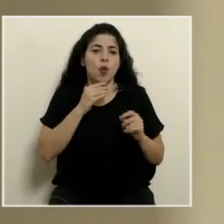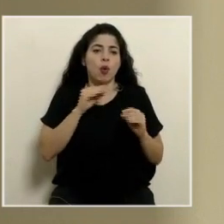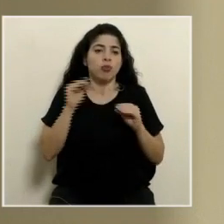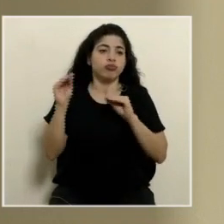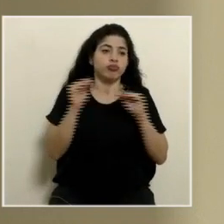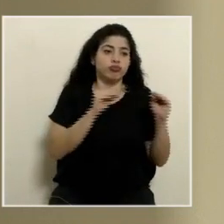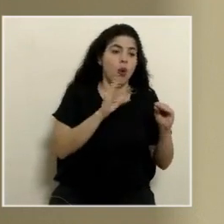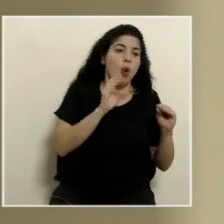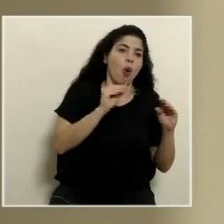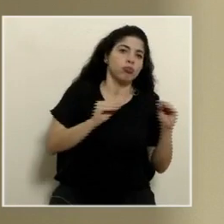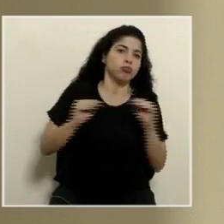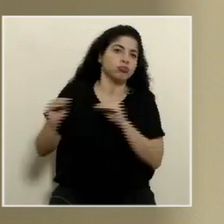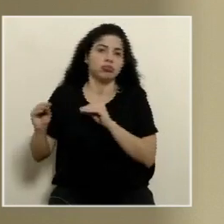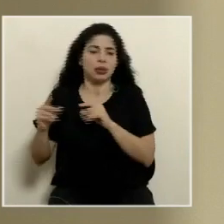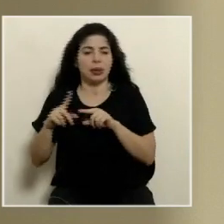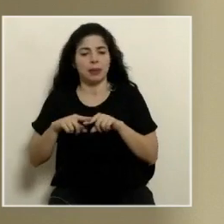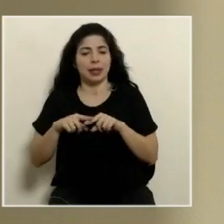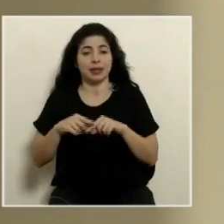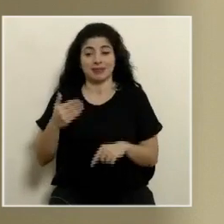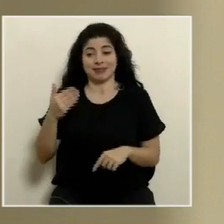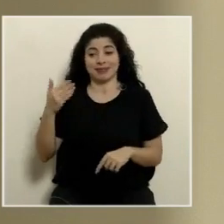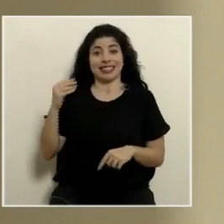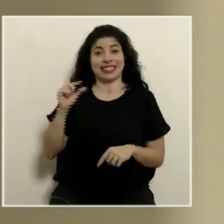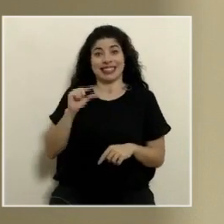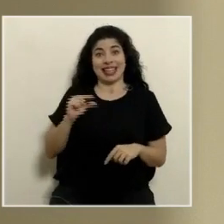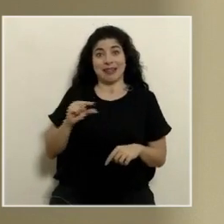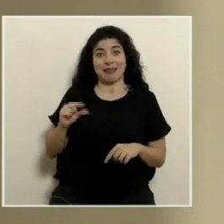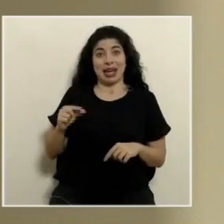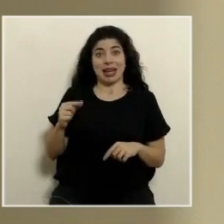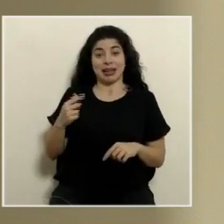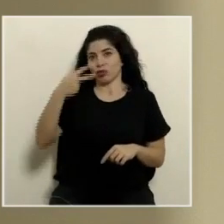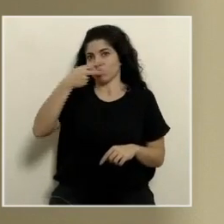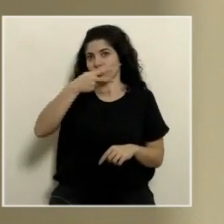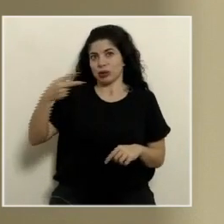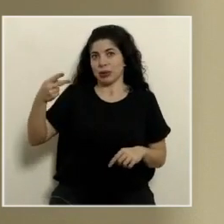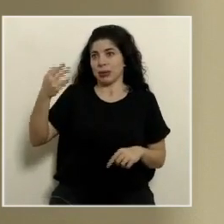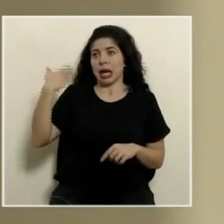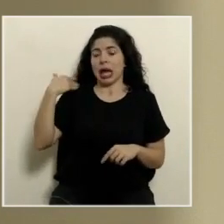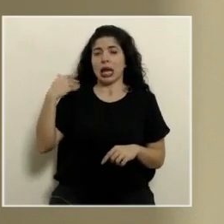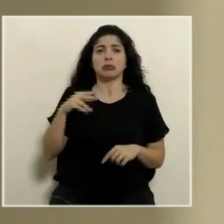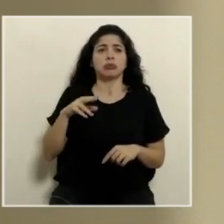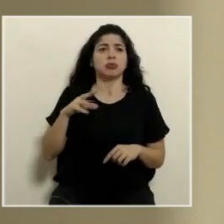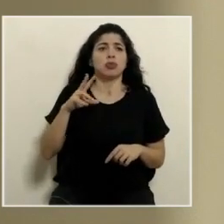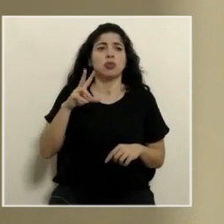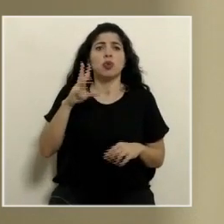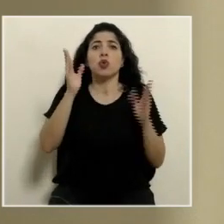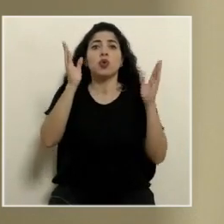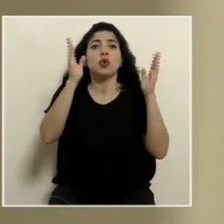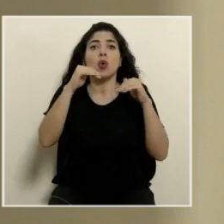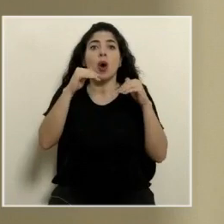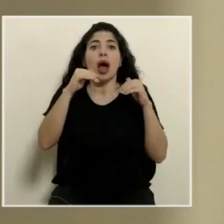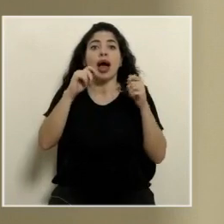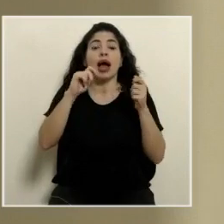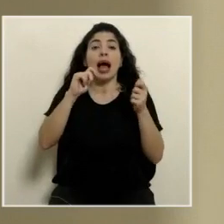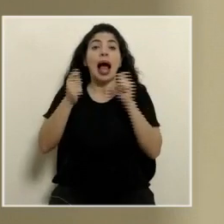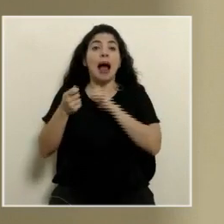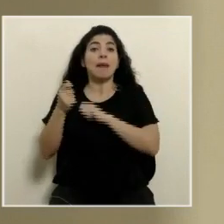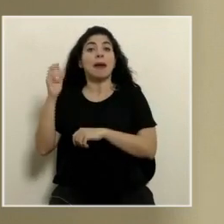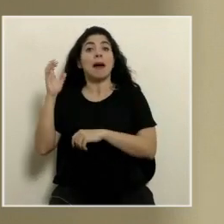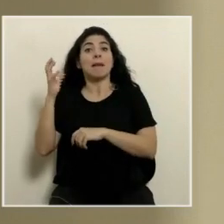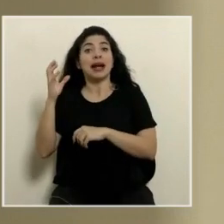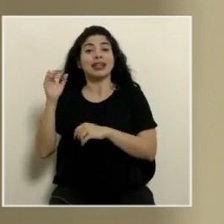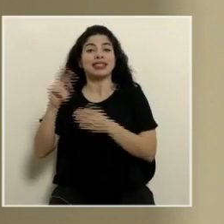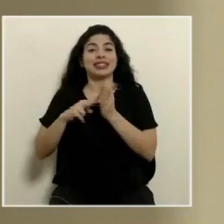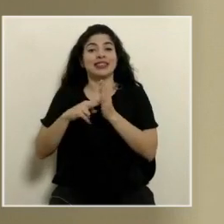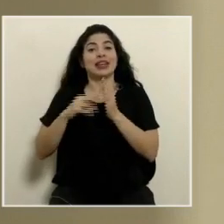condición de alerta. Durante las últimas semanas durante las 2 últimas semanas no hemos tenido cantones que bajen en su condición de